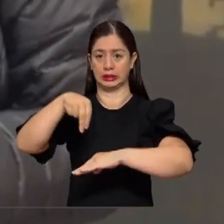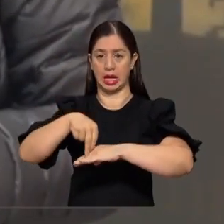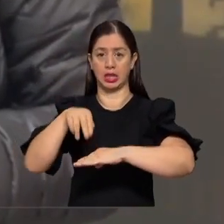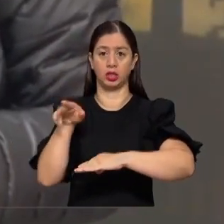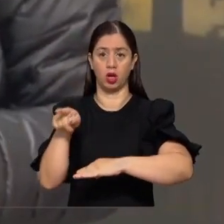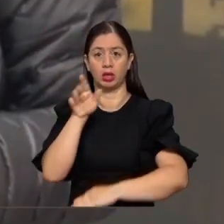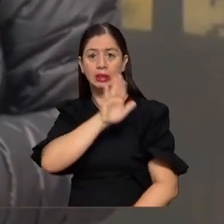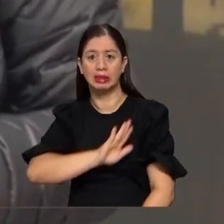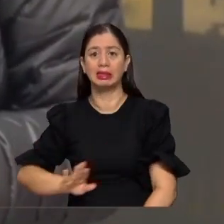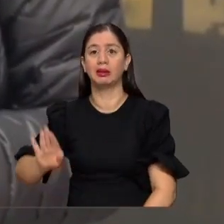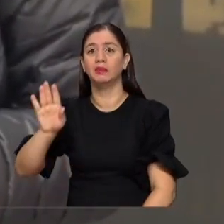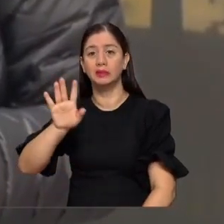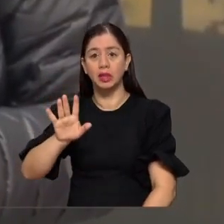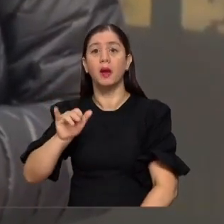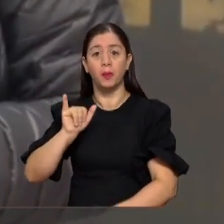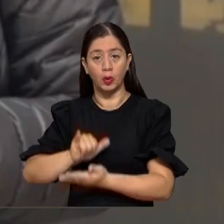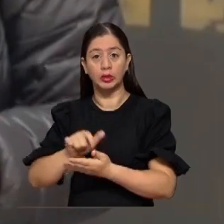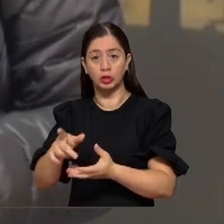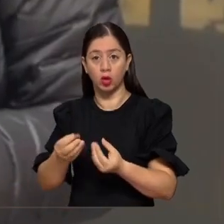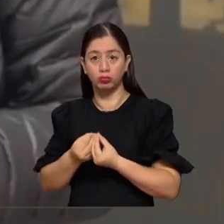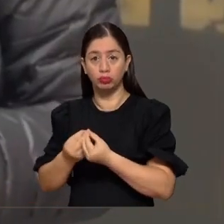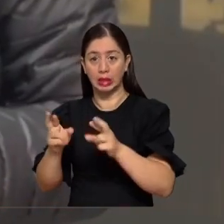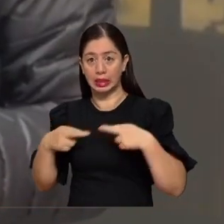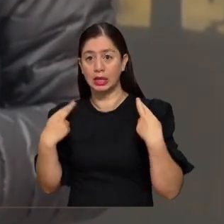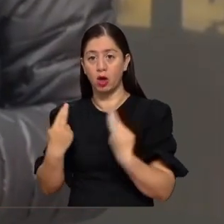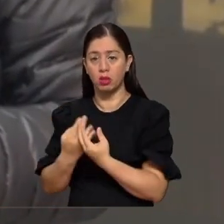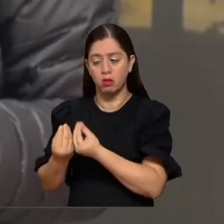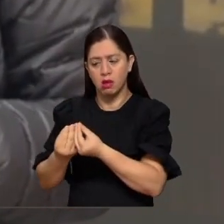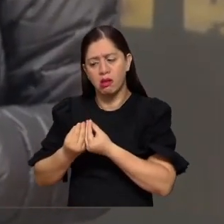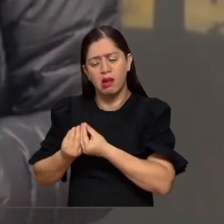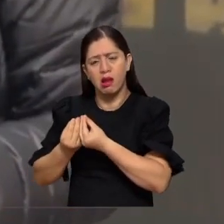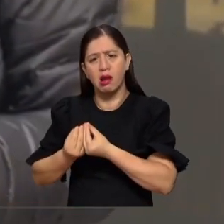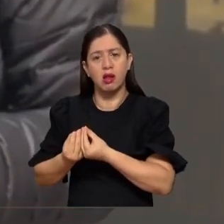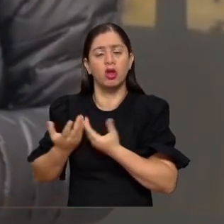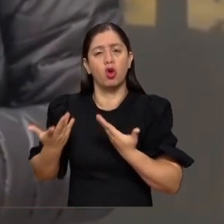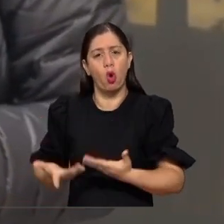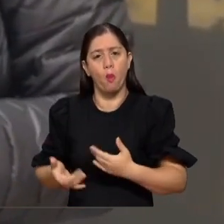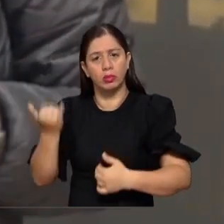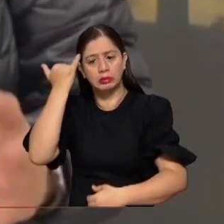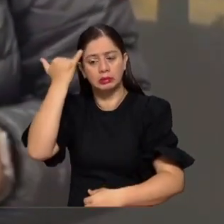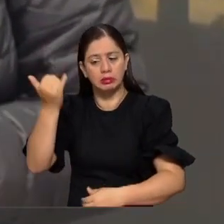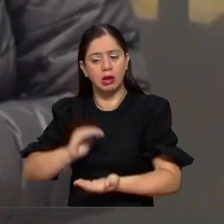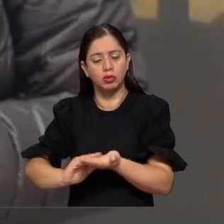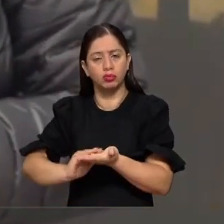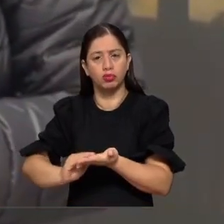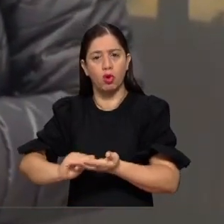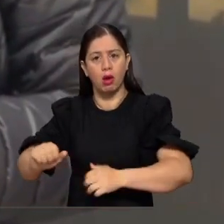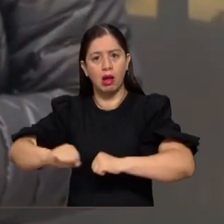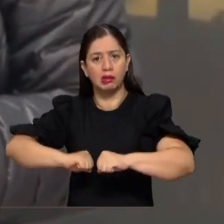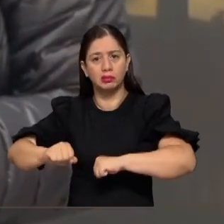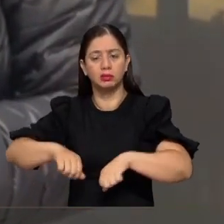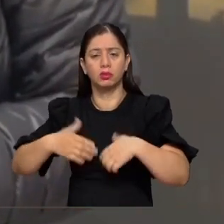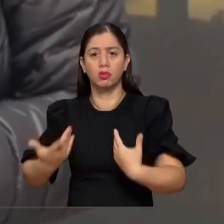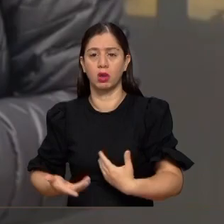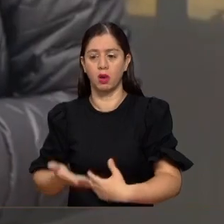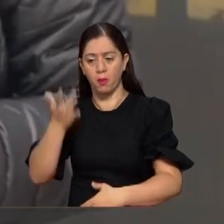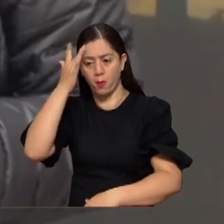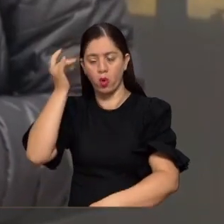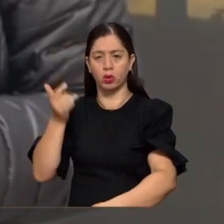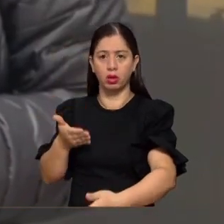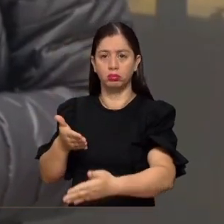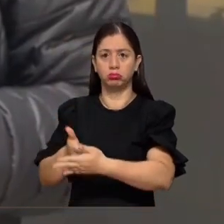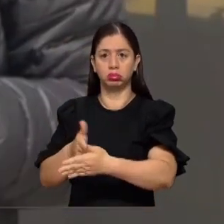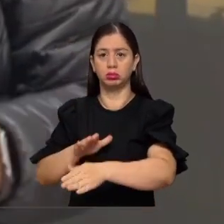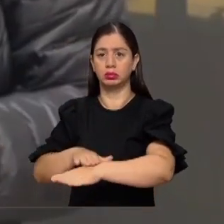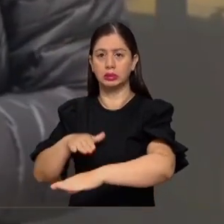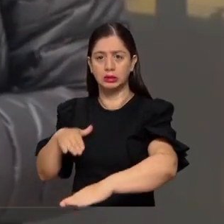ahí que se realizó un Consejo de Seguridad Extraordinario con la finalidad de determinar las acciones, no solamente para determinar cuáles fueron los hechos que